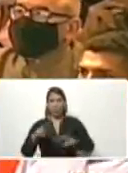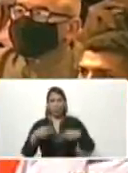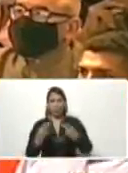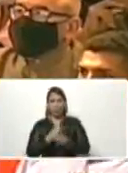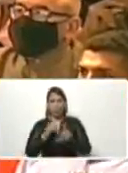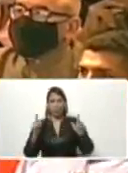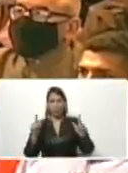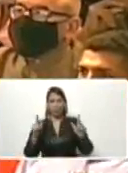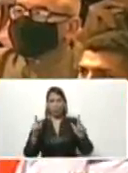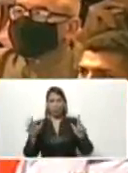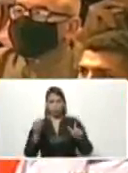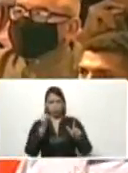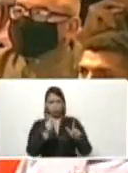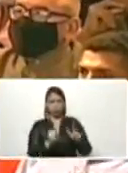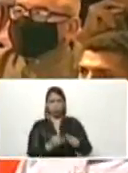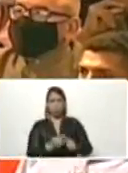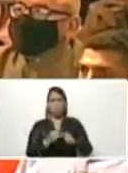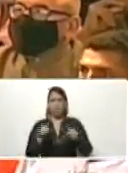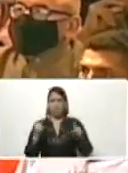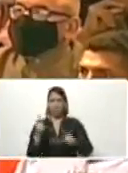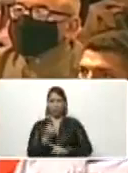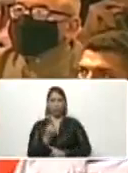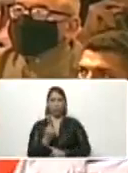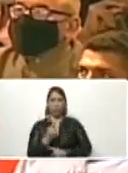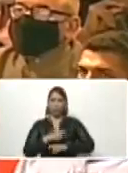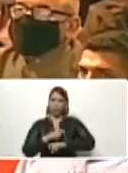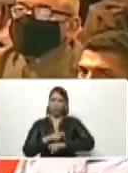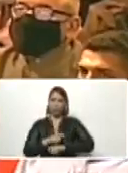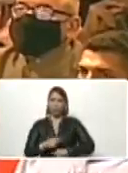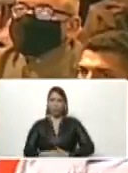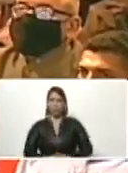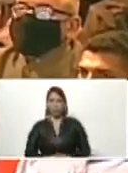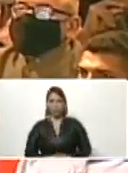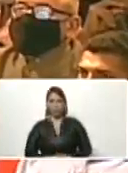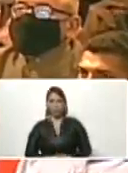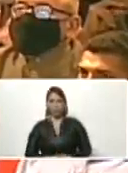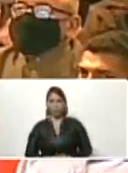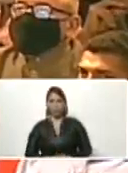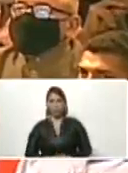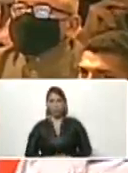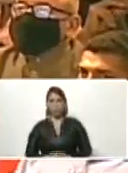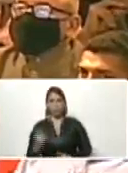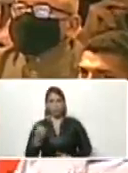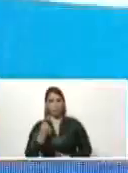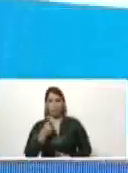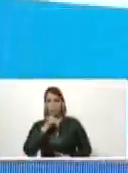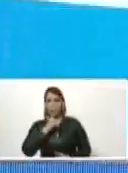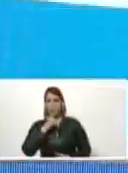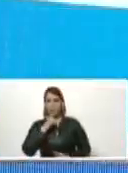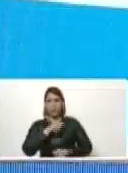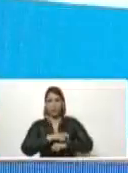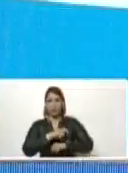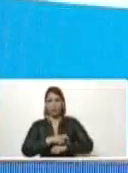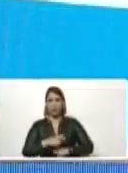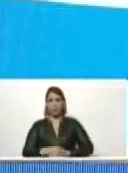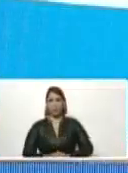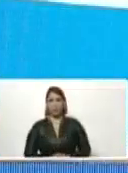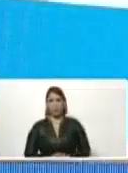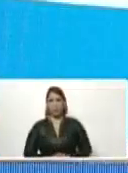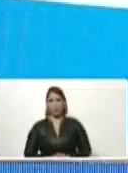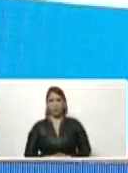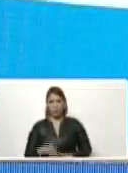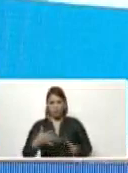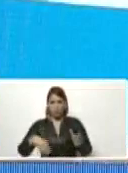instalarse? Pero solo es cuestión de tiempo, solo es cuestión de tiempo para que